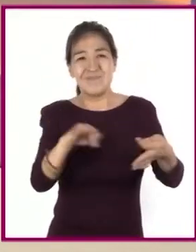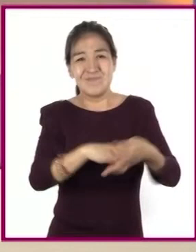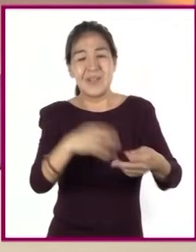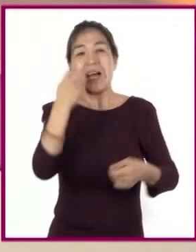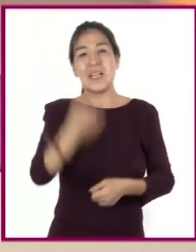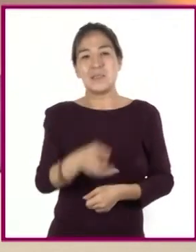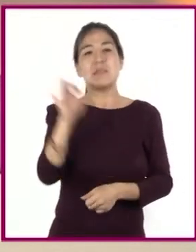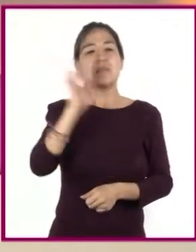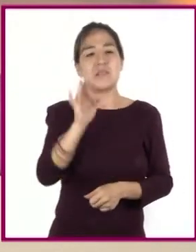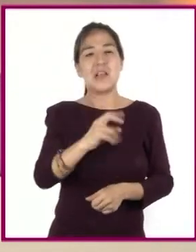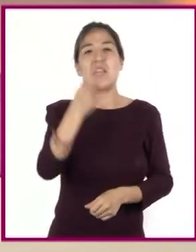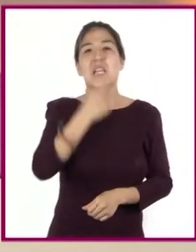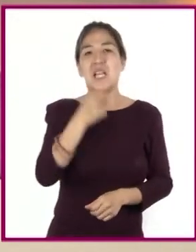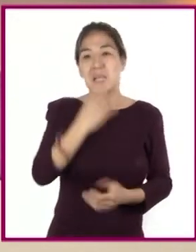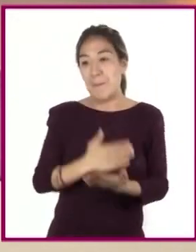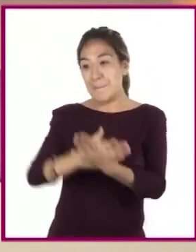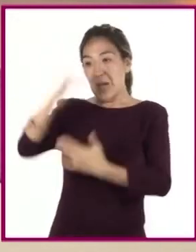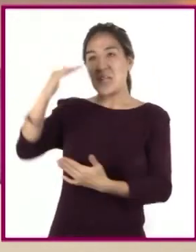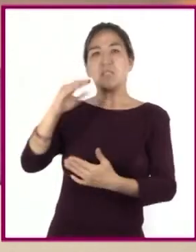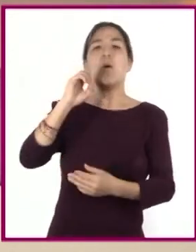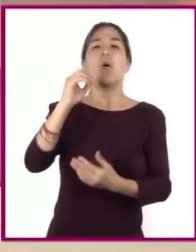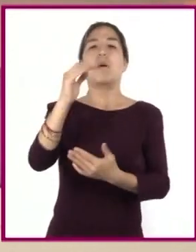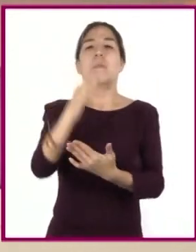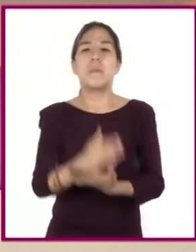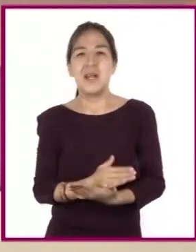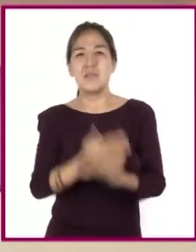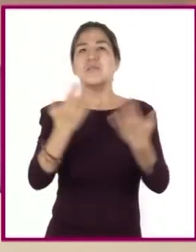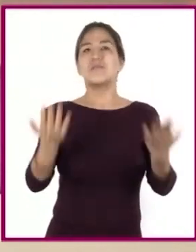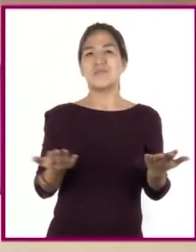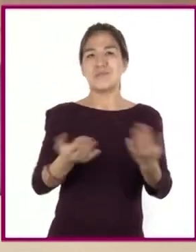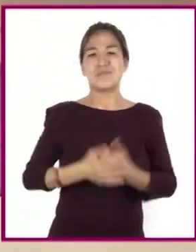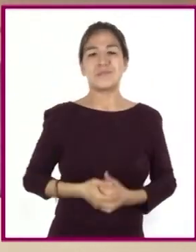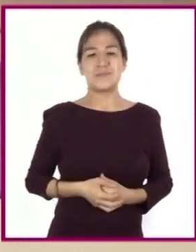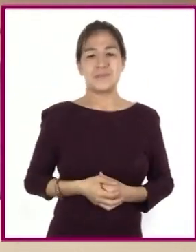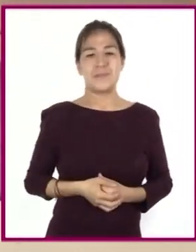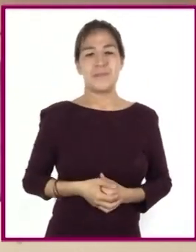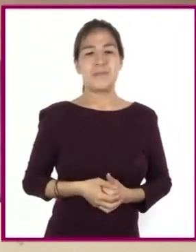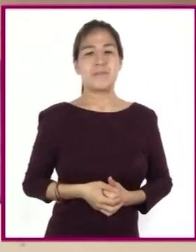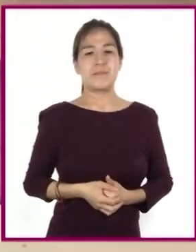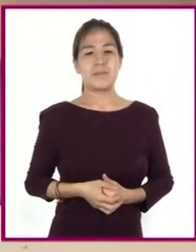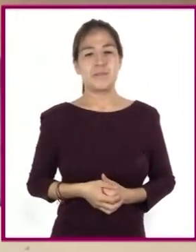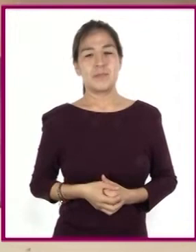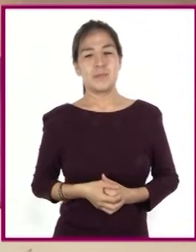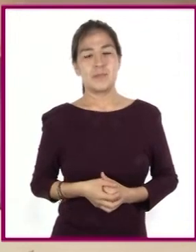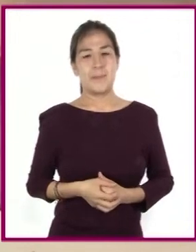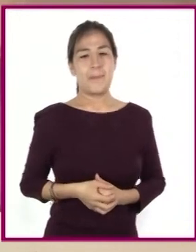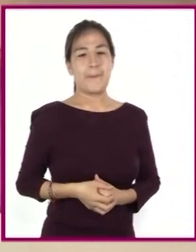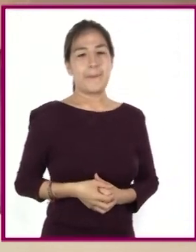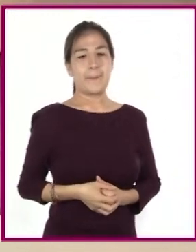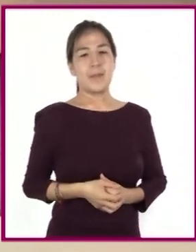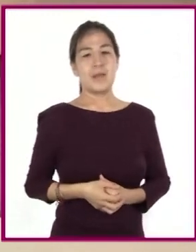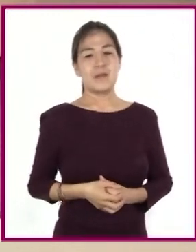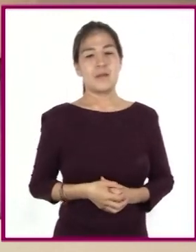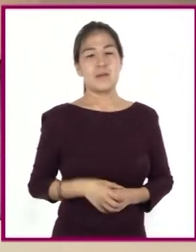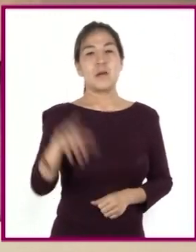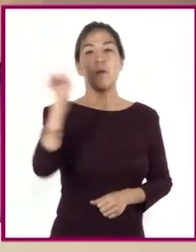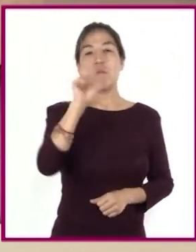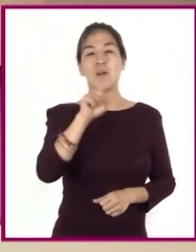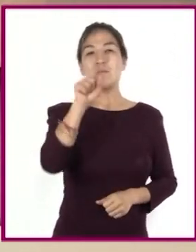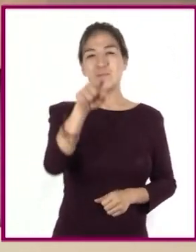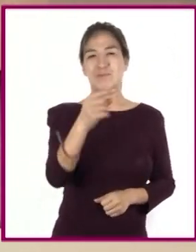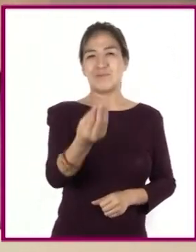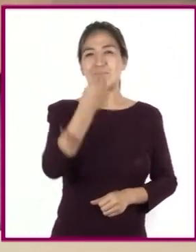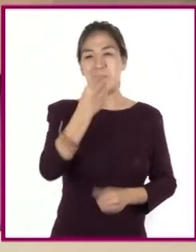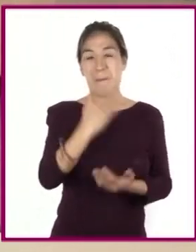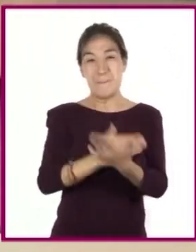una dieta con excesos o con carencias? Cuando nosotros tenemos una alimentación excesiva, en general en